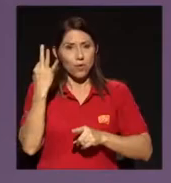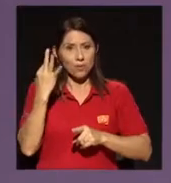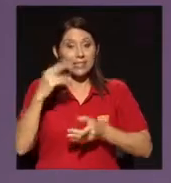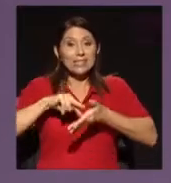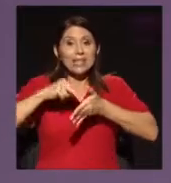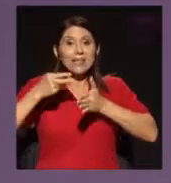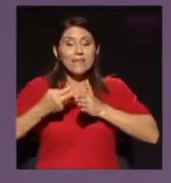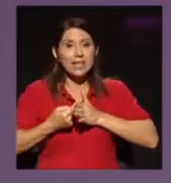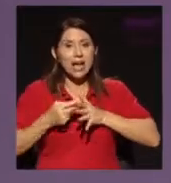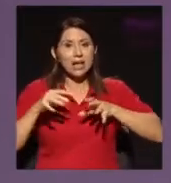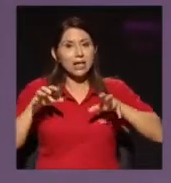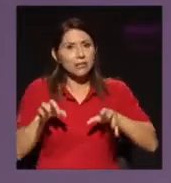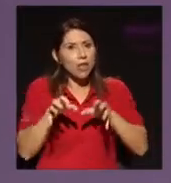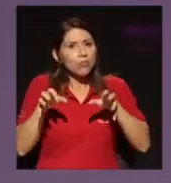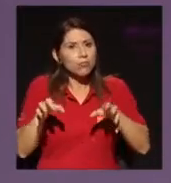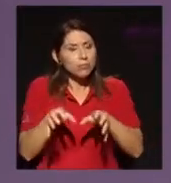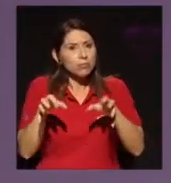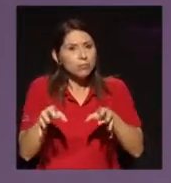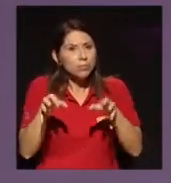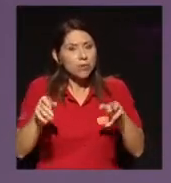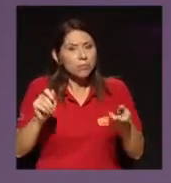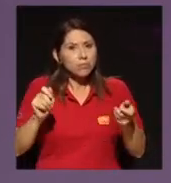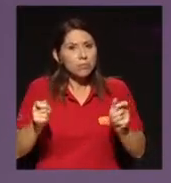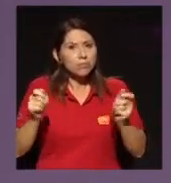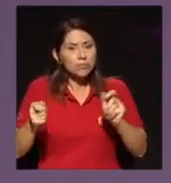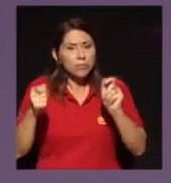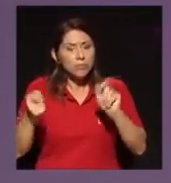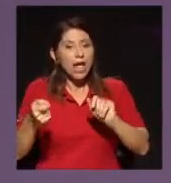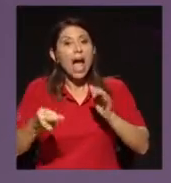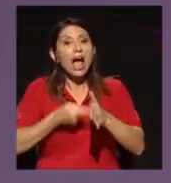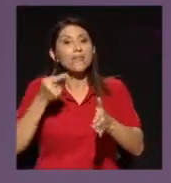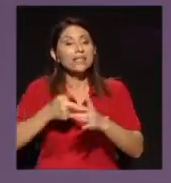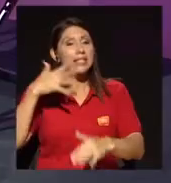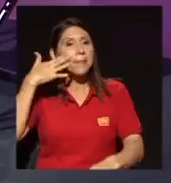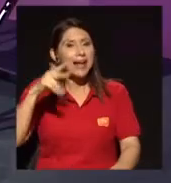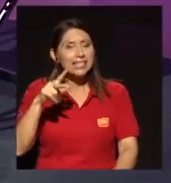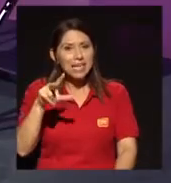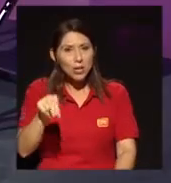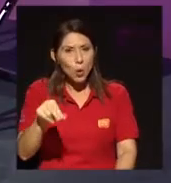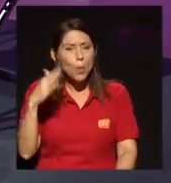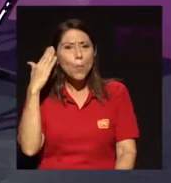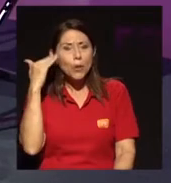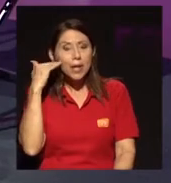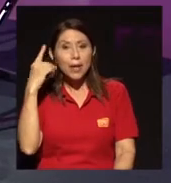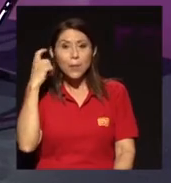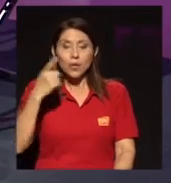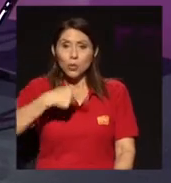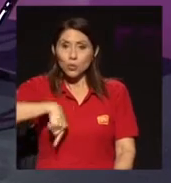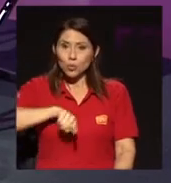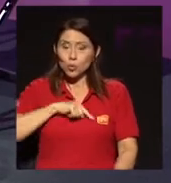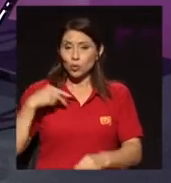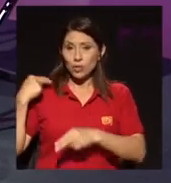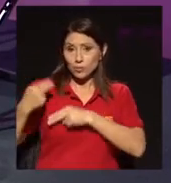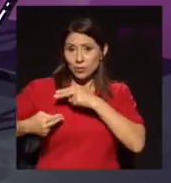constante dinamismo, aunque a veces nos parece que no. ¿Por qué? Porque hemos heredado, digamos, un tipo de